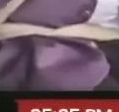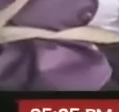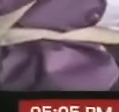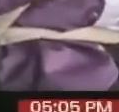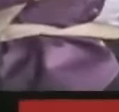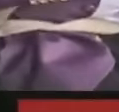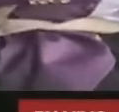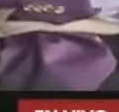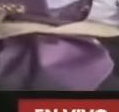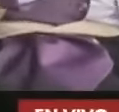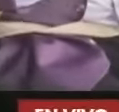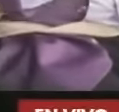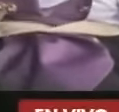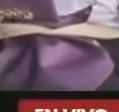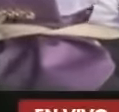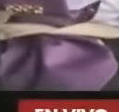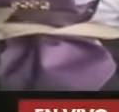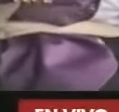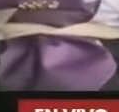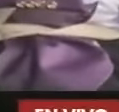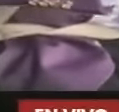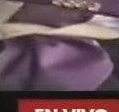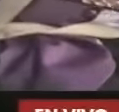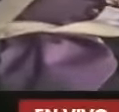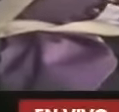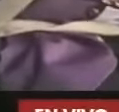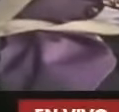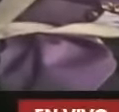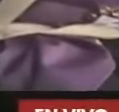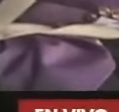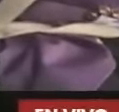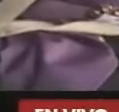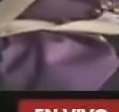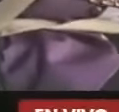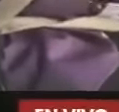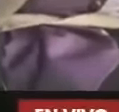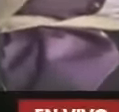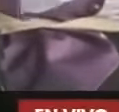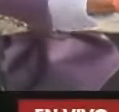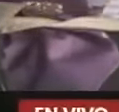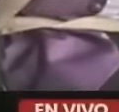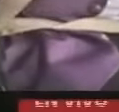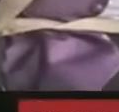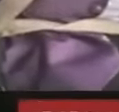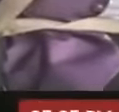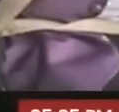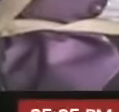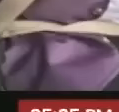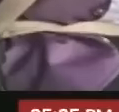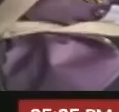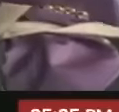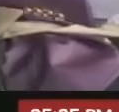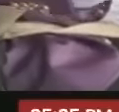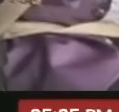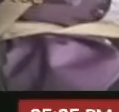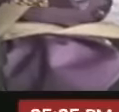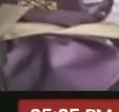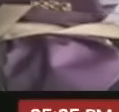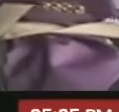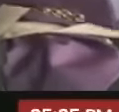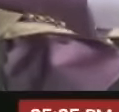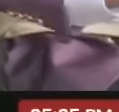pudiéramos llamarla, para llamarla de alguna manera, la generación 2007, que irrumpió junto a Héctor